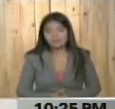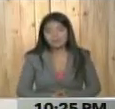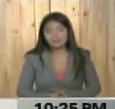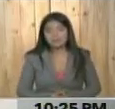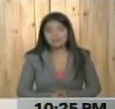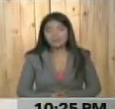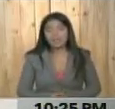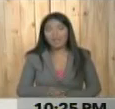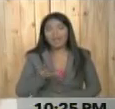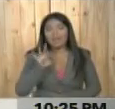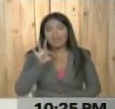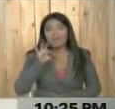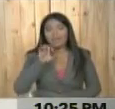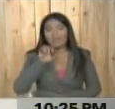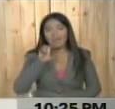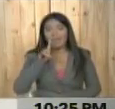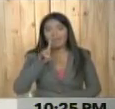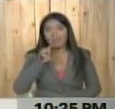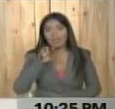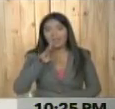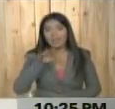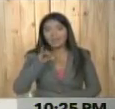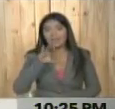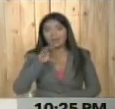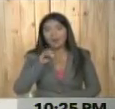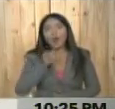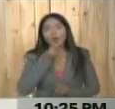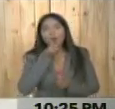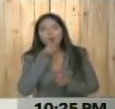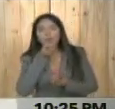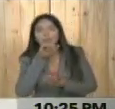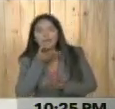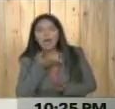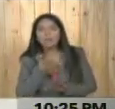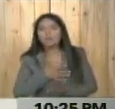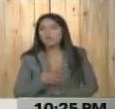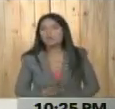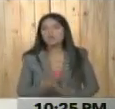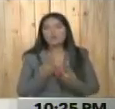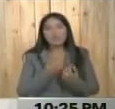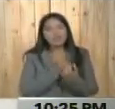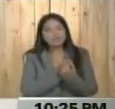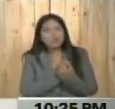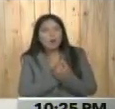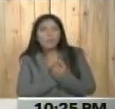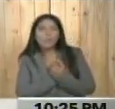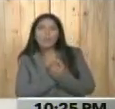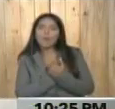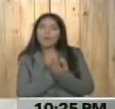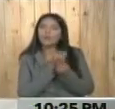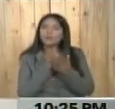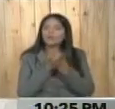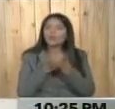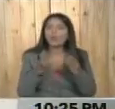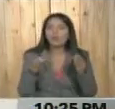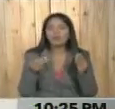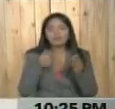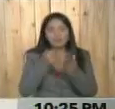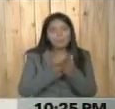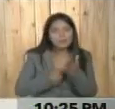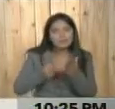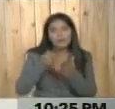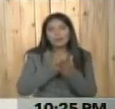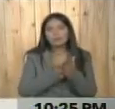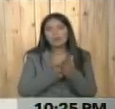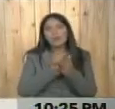Federico García Lorca, y contamos su vida más personal, su amor, su desamor, su persecución y